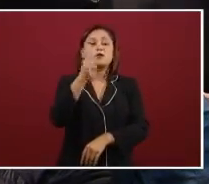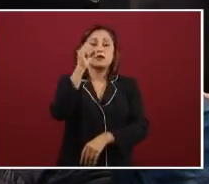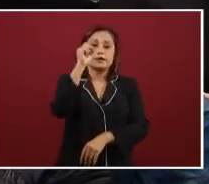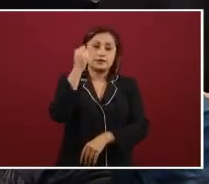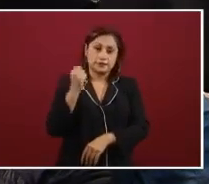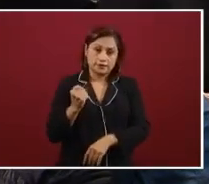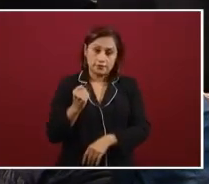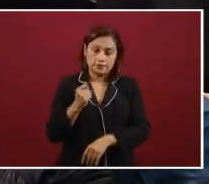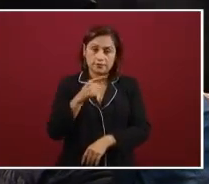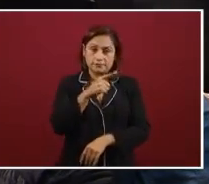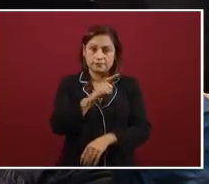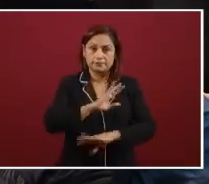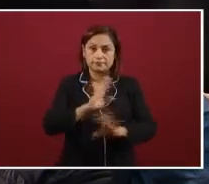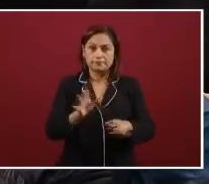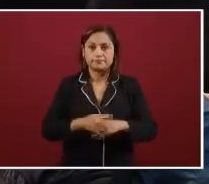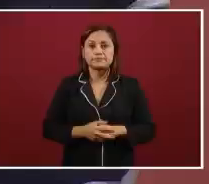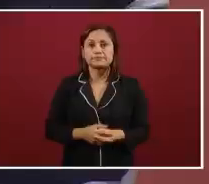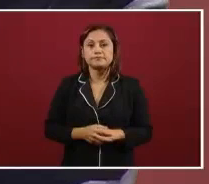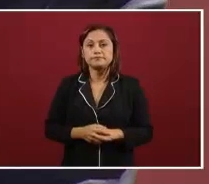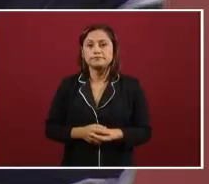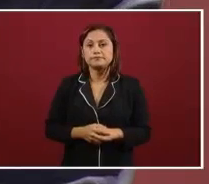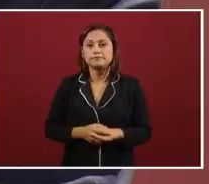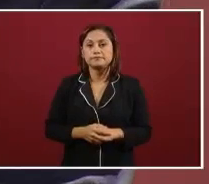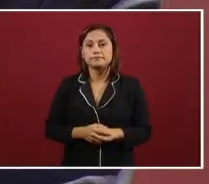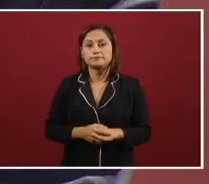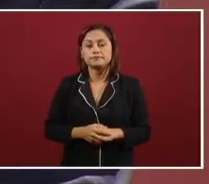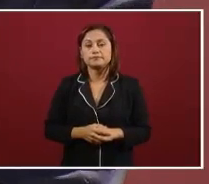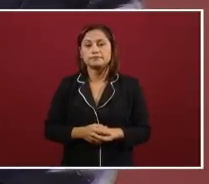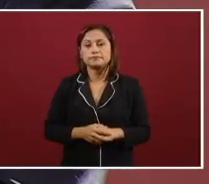propósito es de que